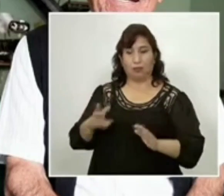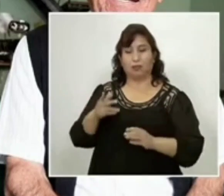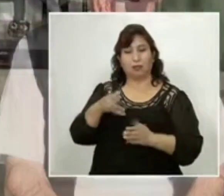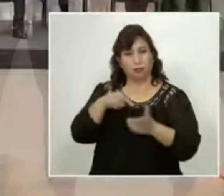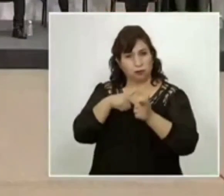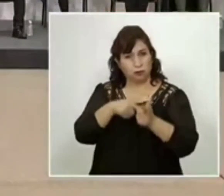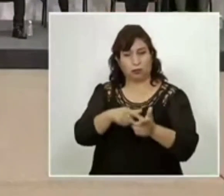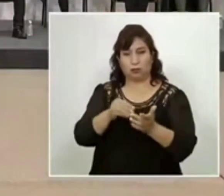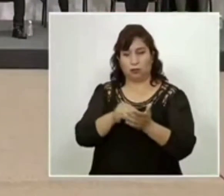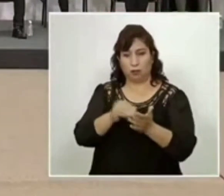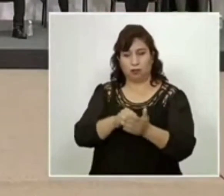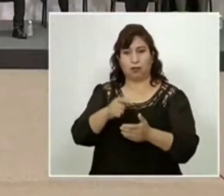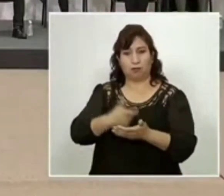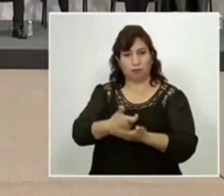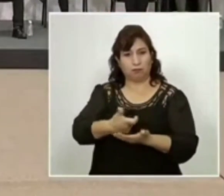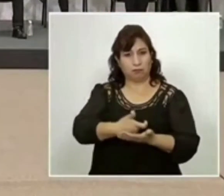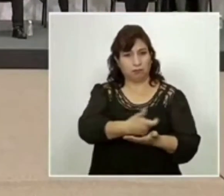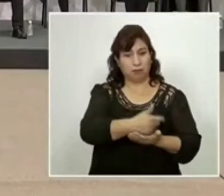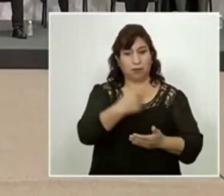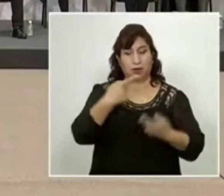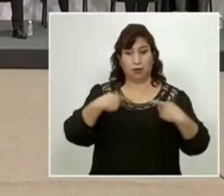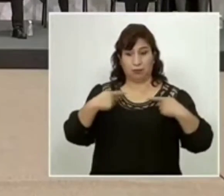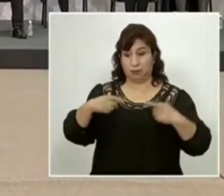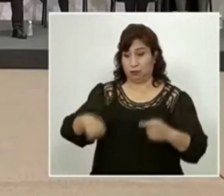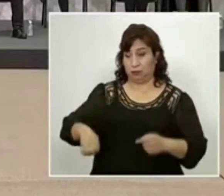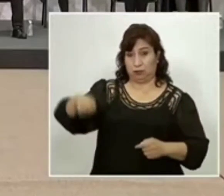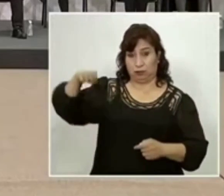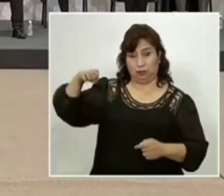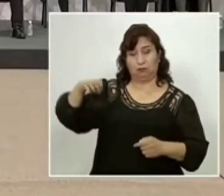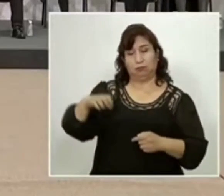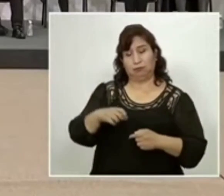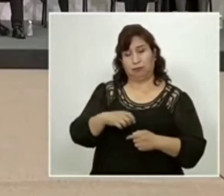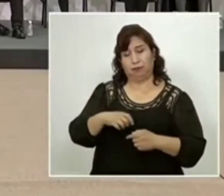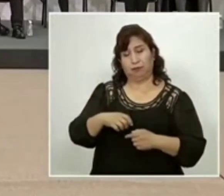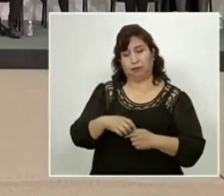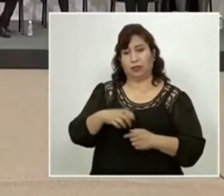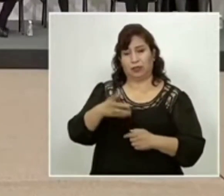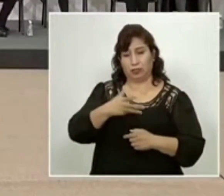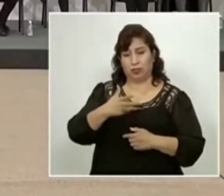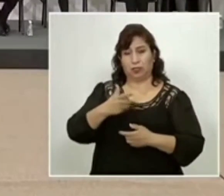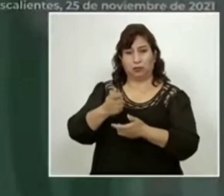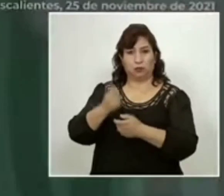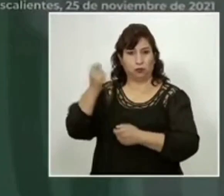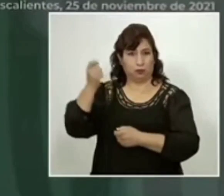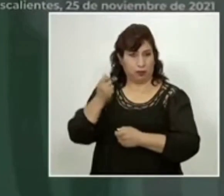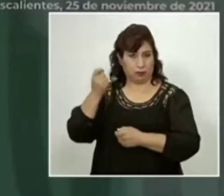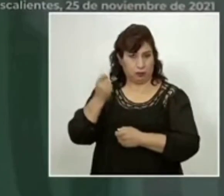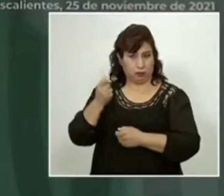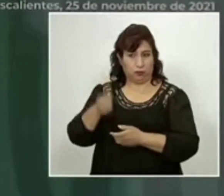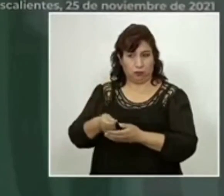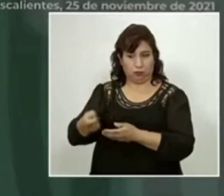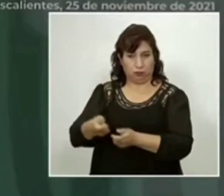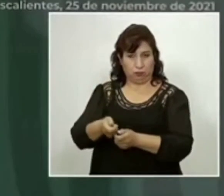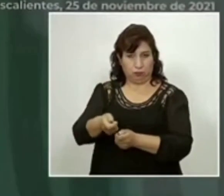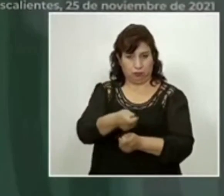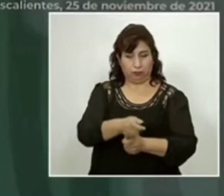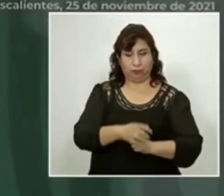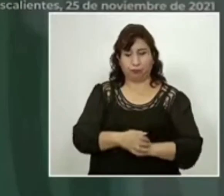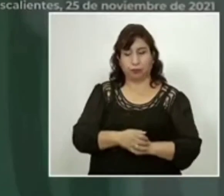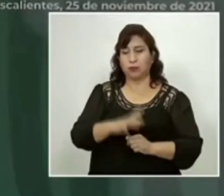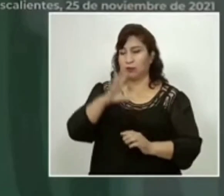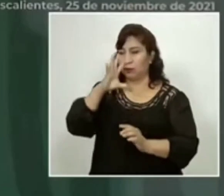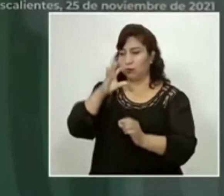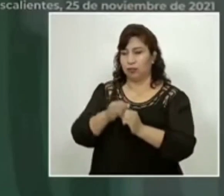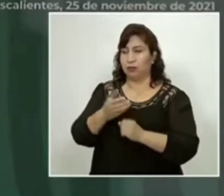pago para que todas las personas adultas mayores cuenten ya con su pensión. Seguimos cumpliendo su instrucción,